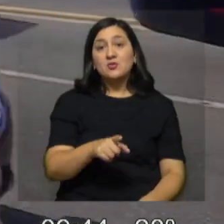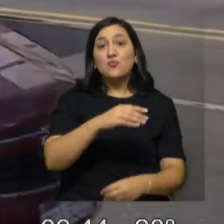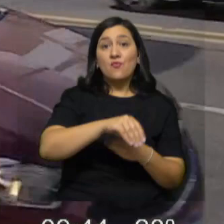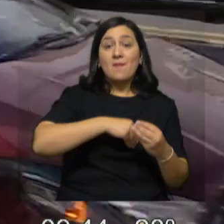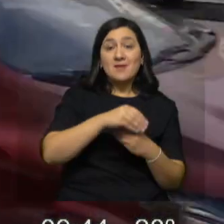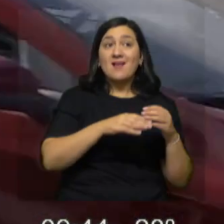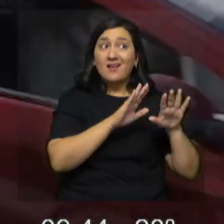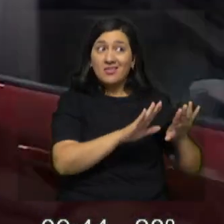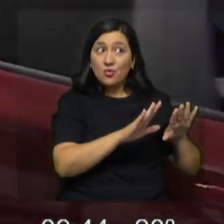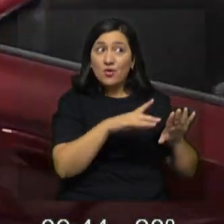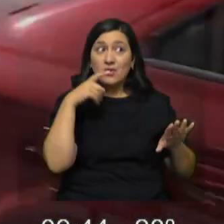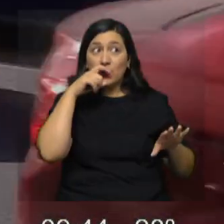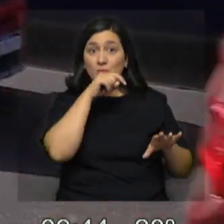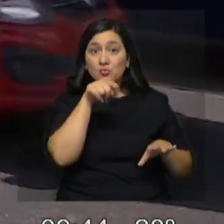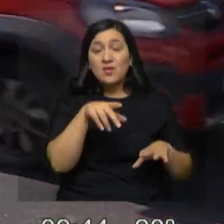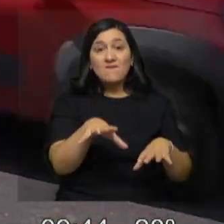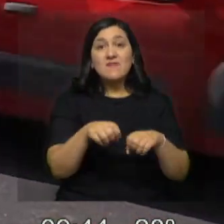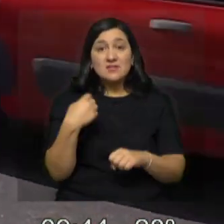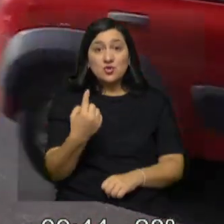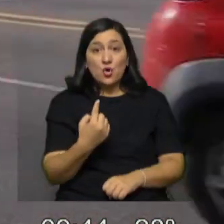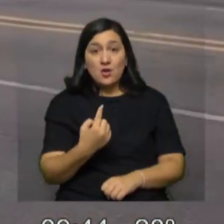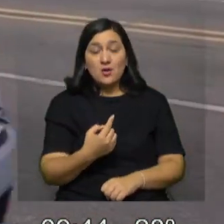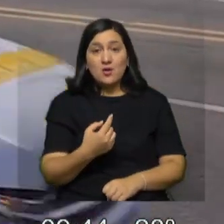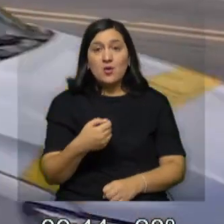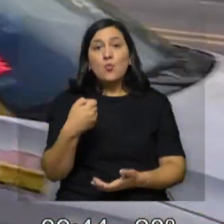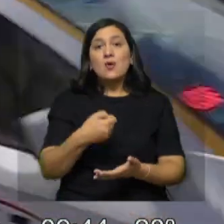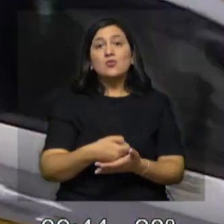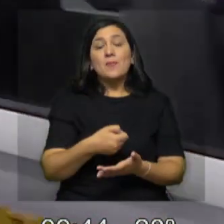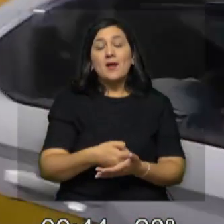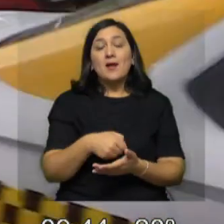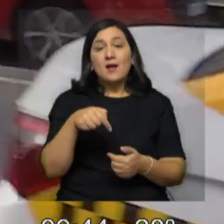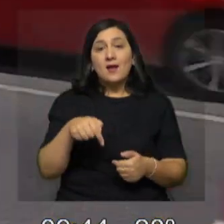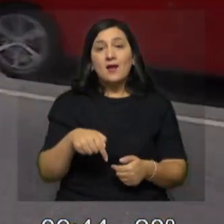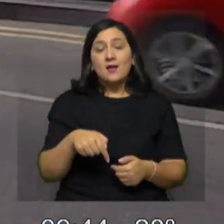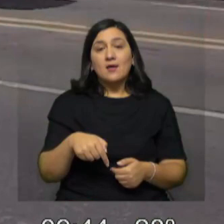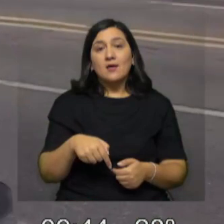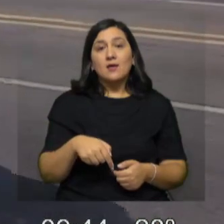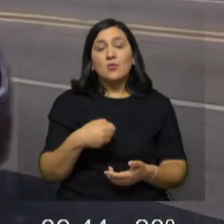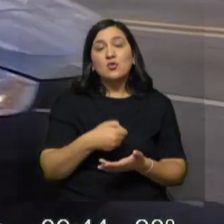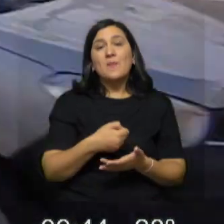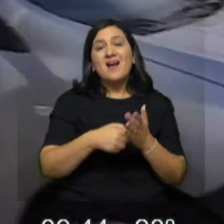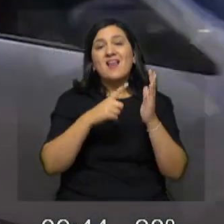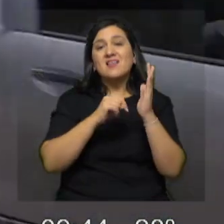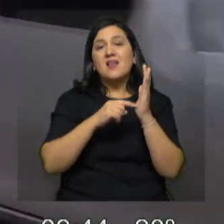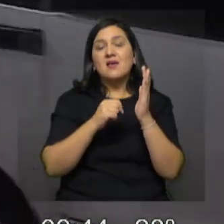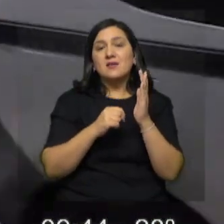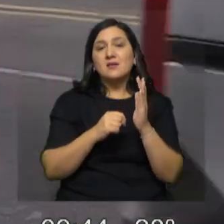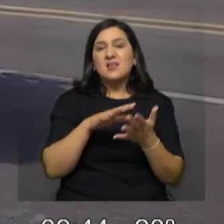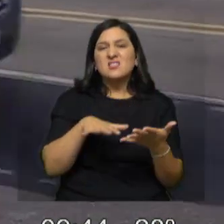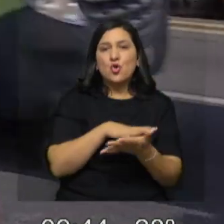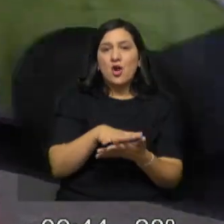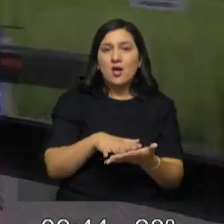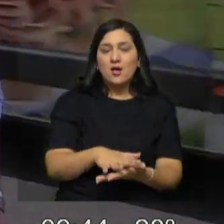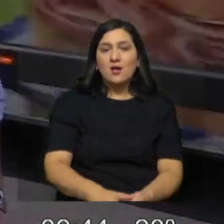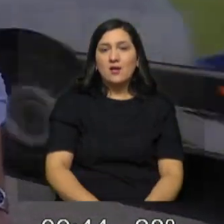familia quedó allá y usted está viviendo solo acá? Sí. ¿Con quién está viviendo acá? Con mi hermano. ¿Cuánto estamos pagando de alquiler, Santiago? ¿En qué zona está